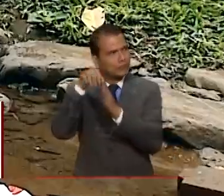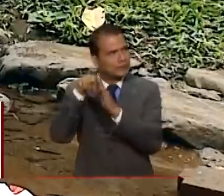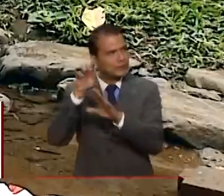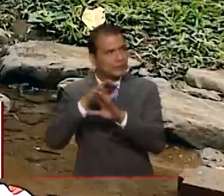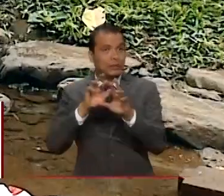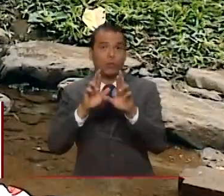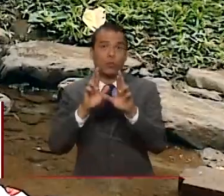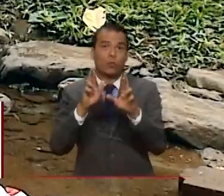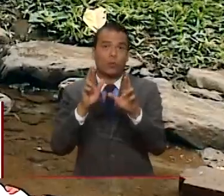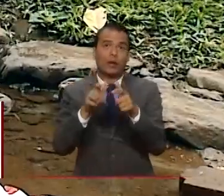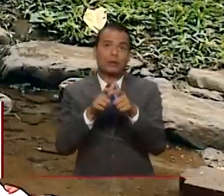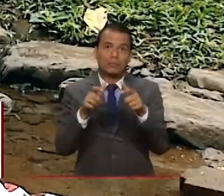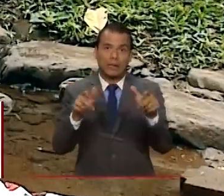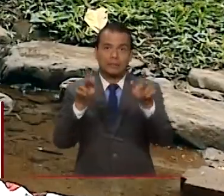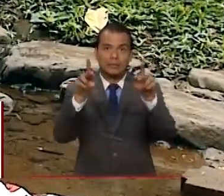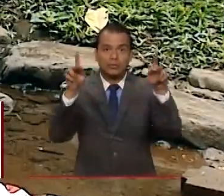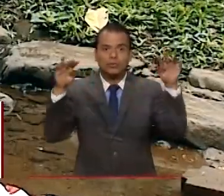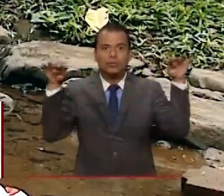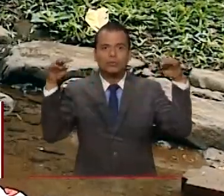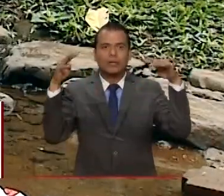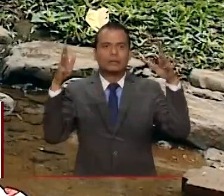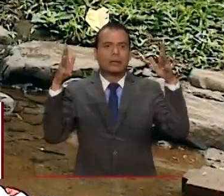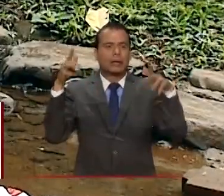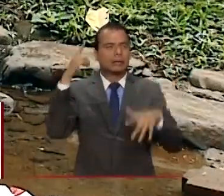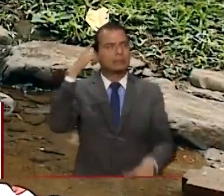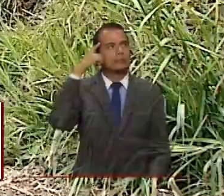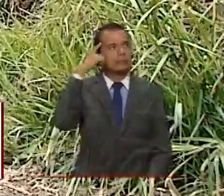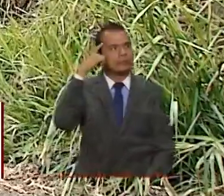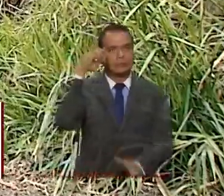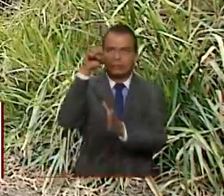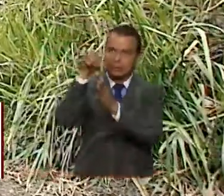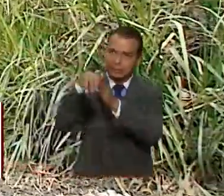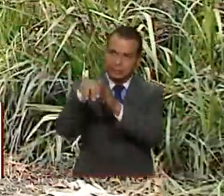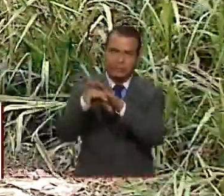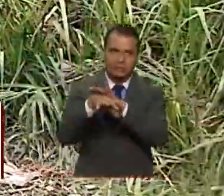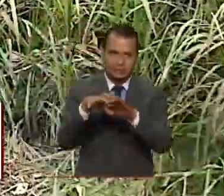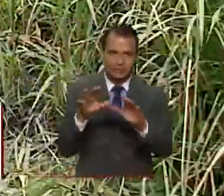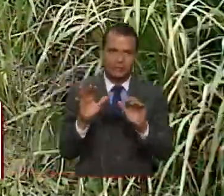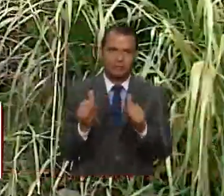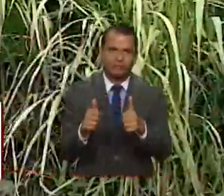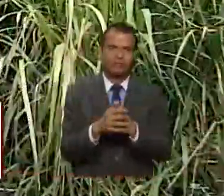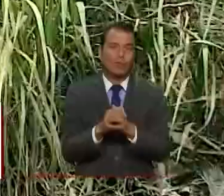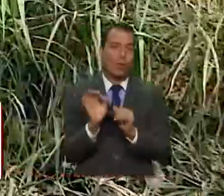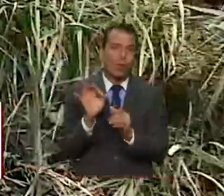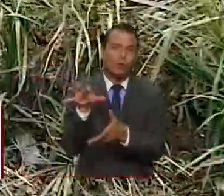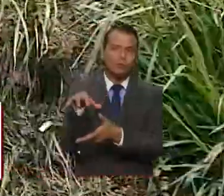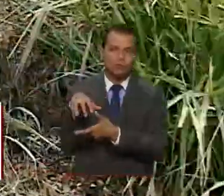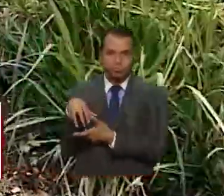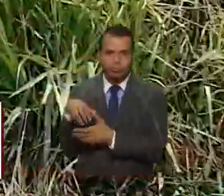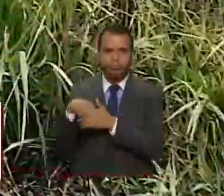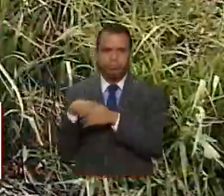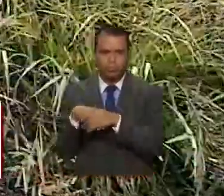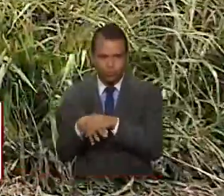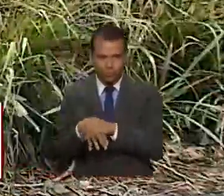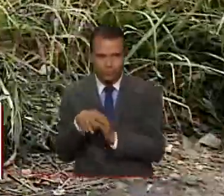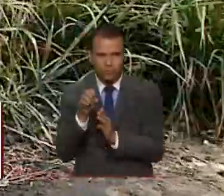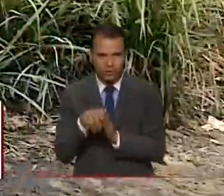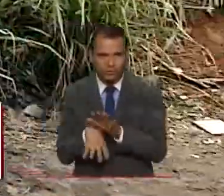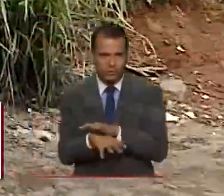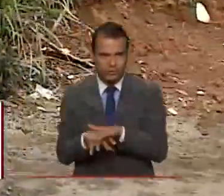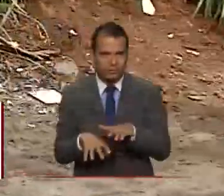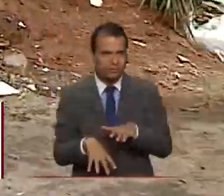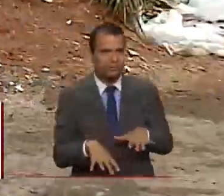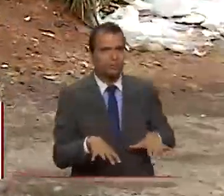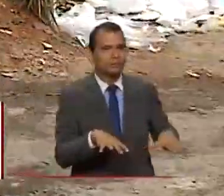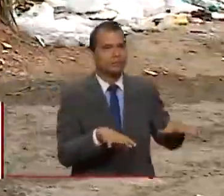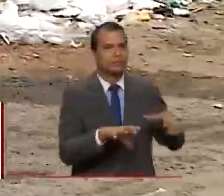demás habitantes que escuchen esto, cuando vean la basura ahí, cojan una chuspa y bájenla. Al regresar a la civilización, encontramos los